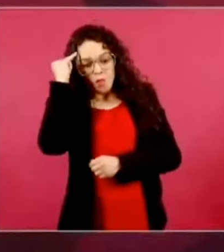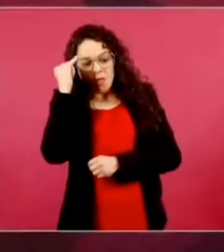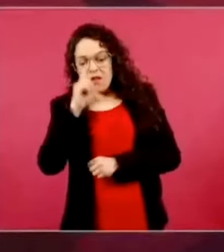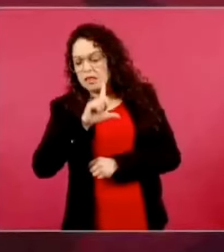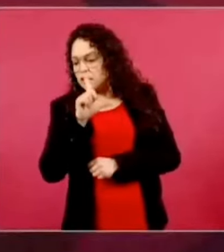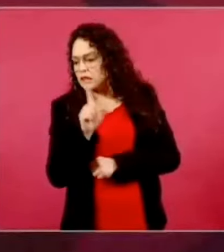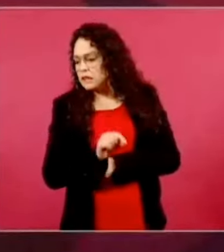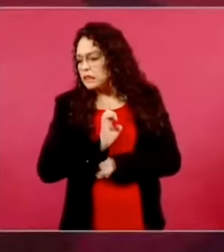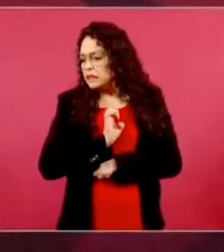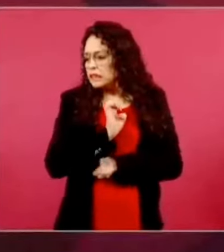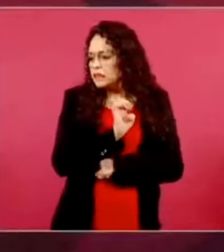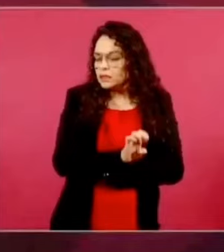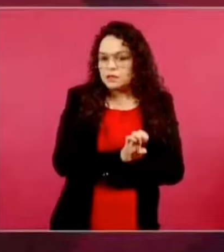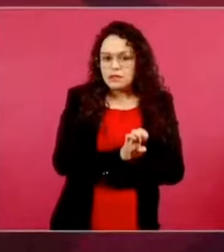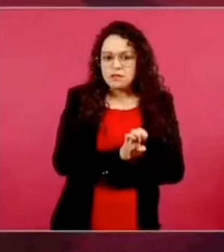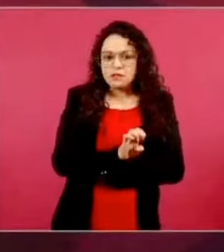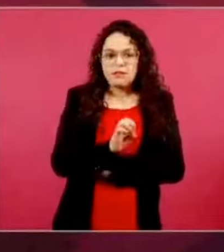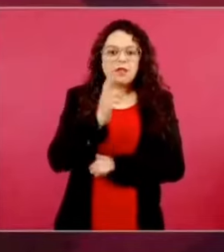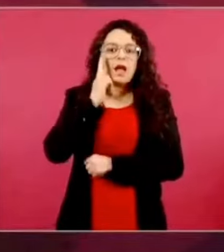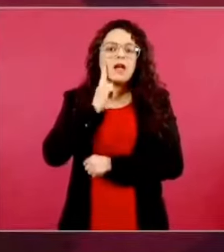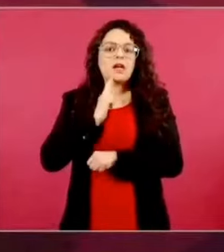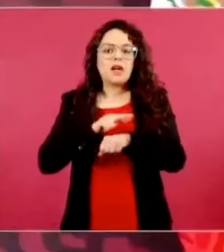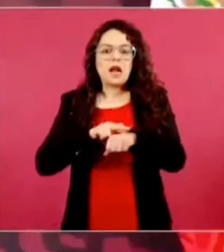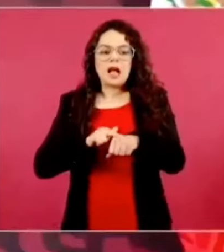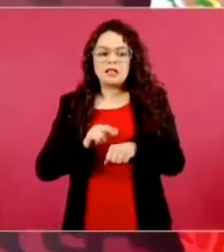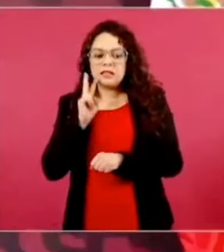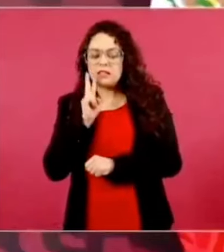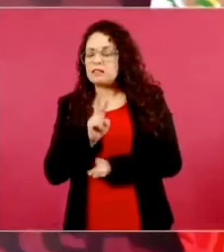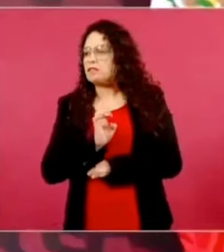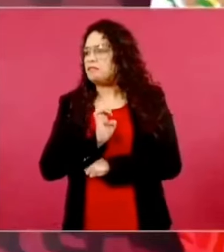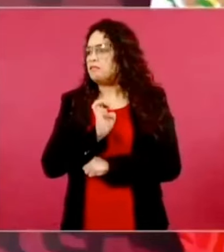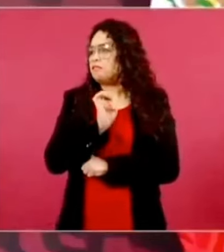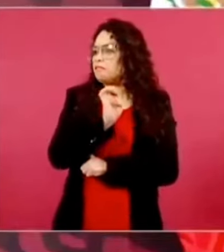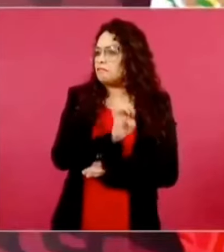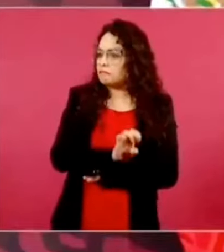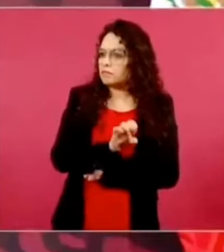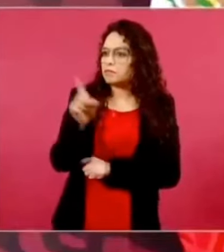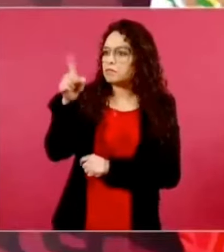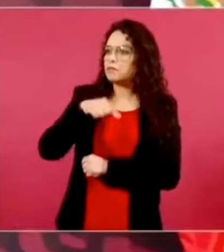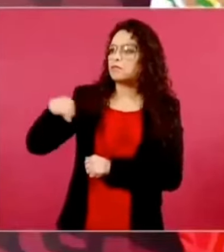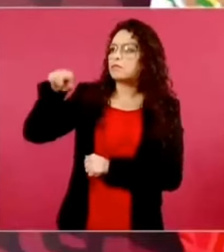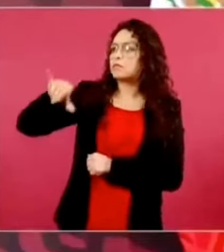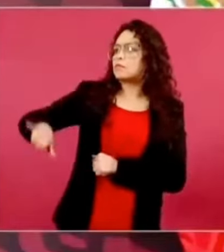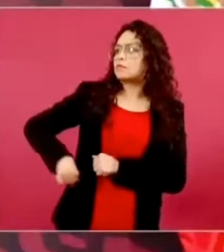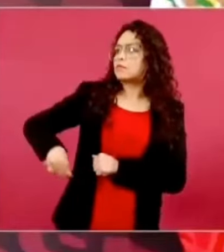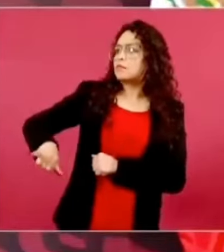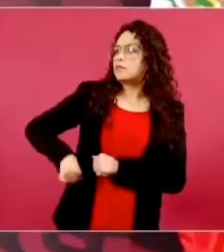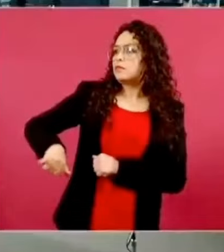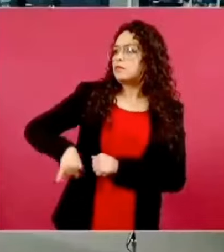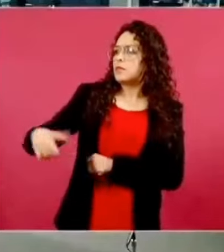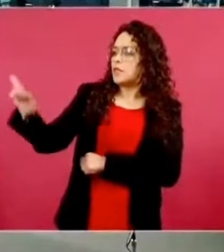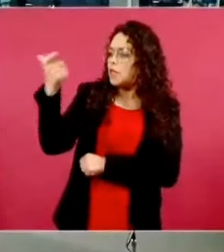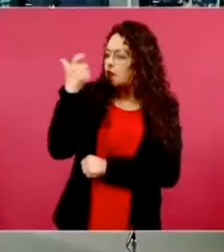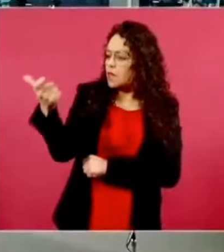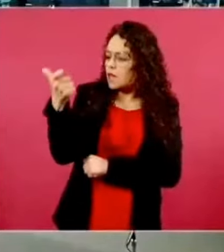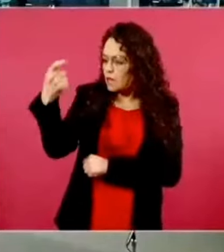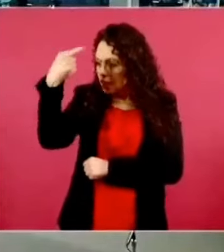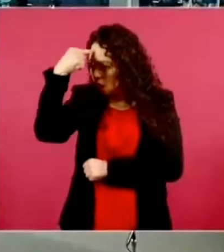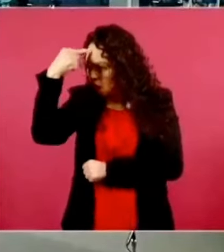aspiracionista en donde el dinero es su Dios.